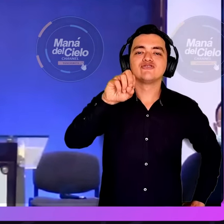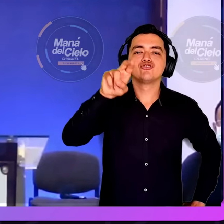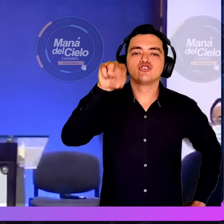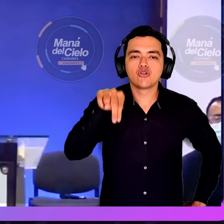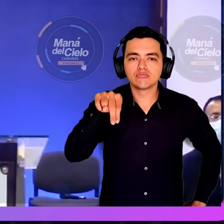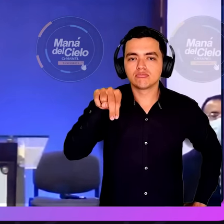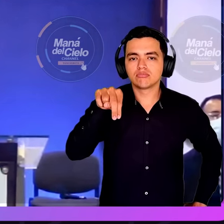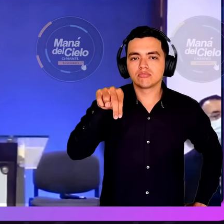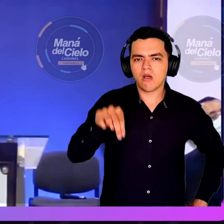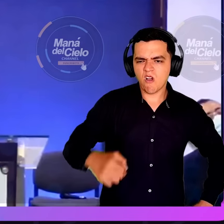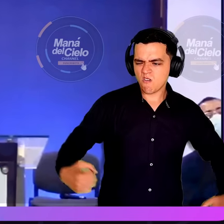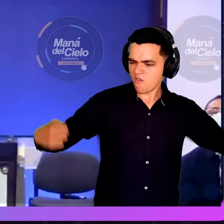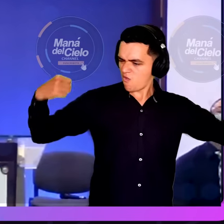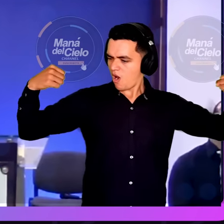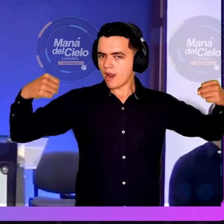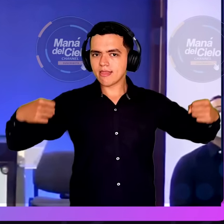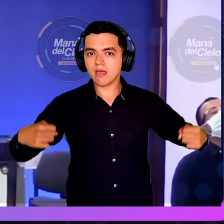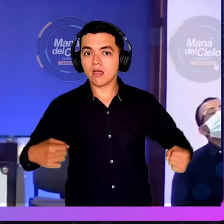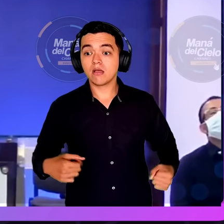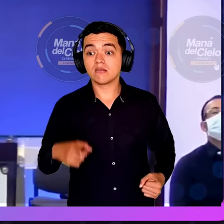que revises en qué estás fallando.